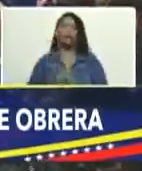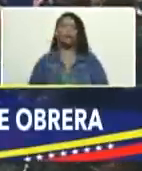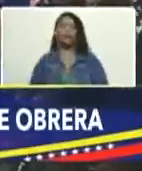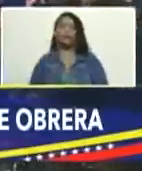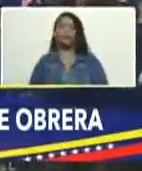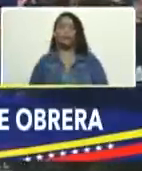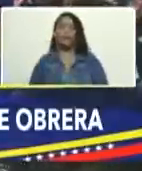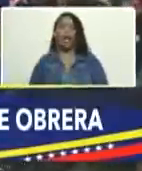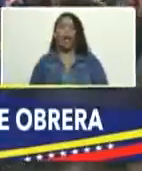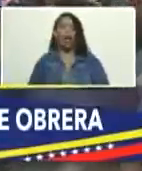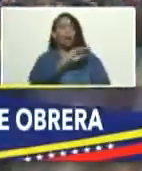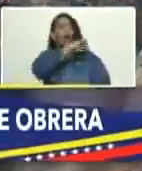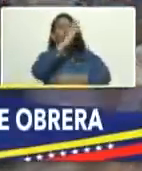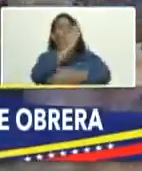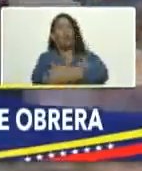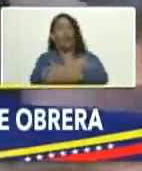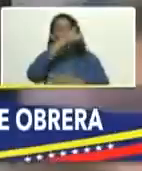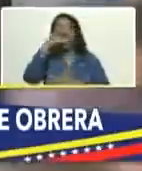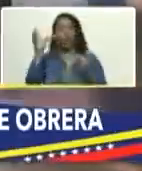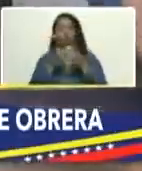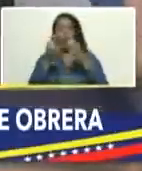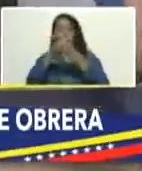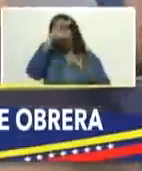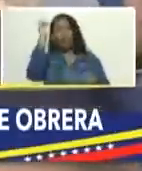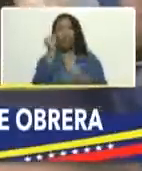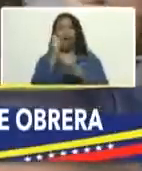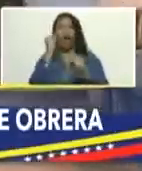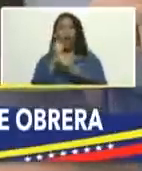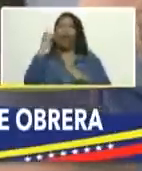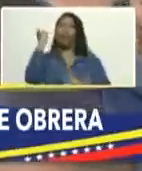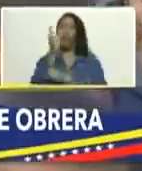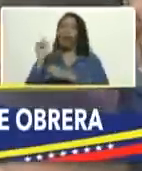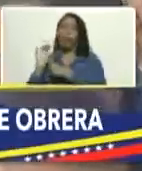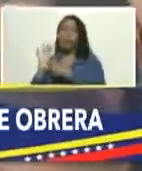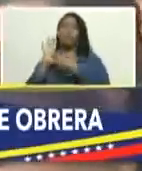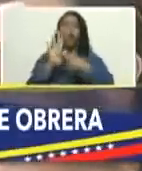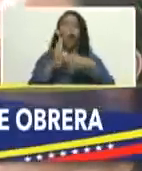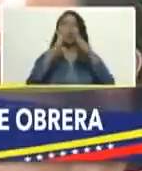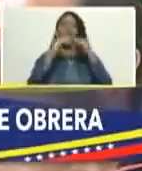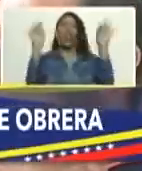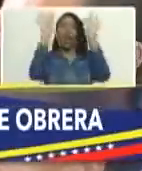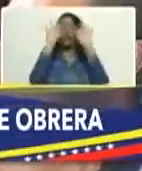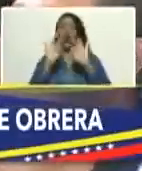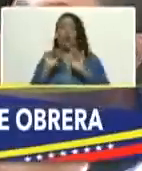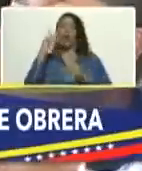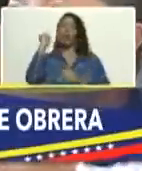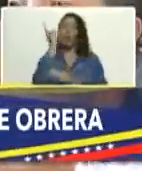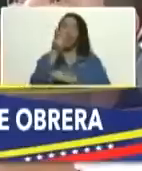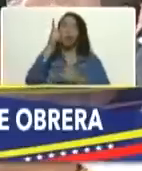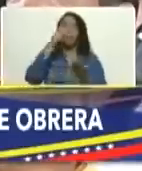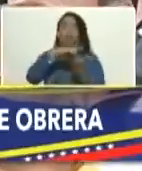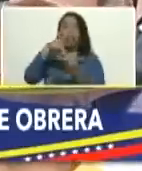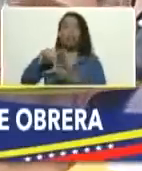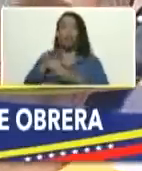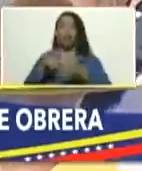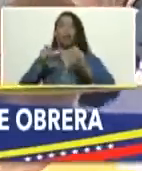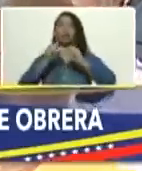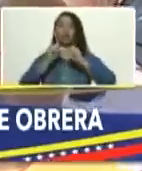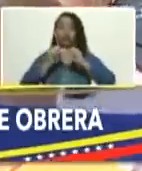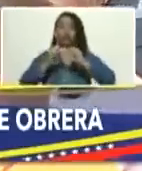el poder de la clase obrera, que debe manifestarse en todas sus formas, de manera